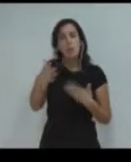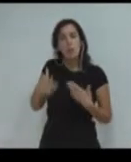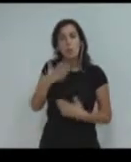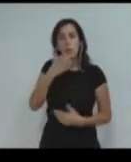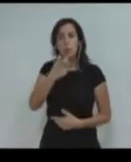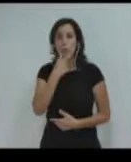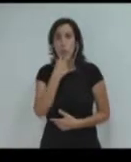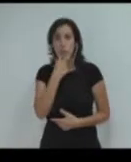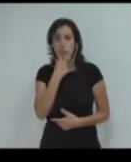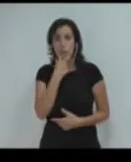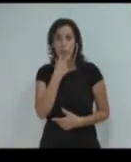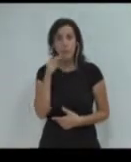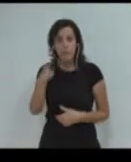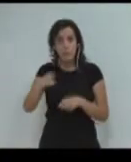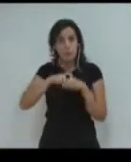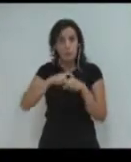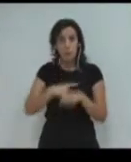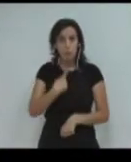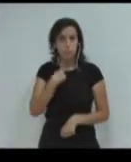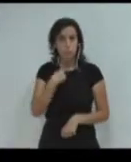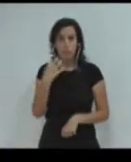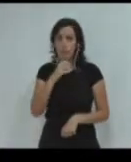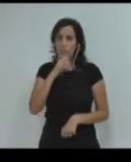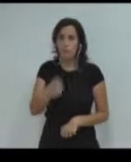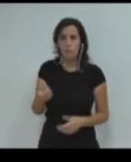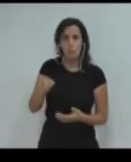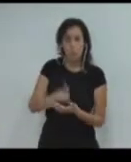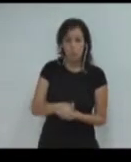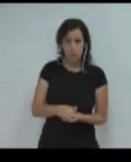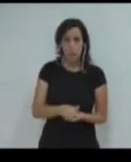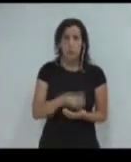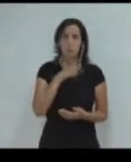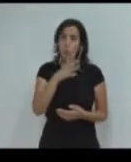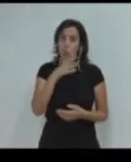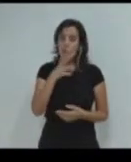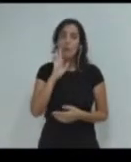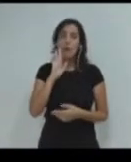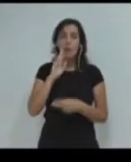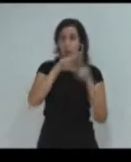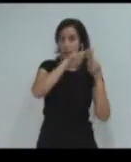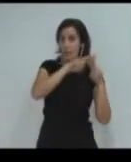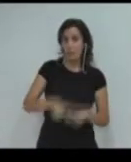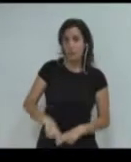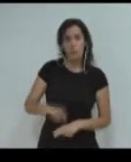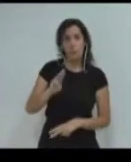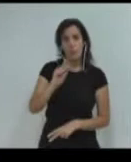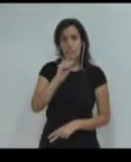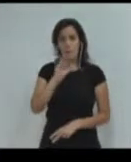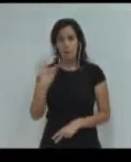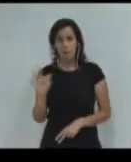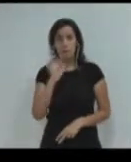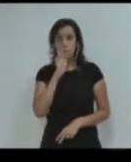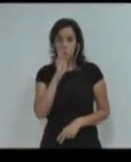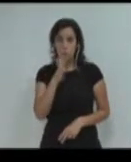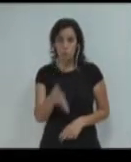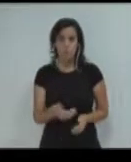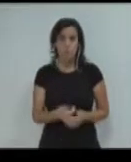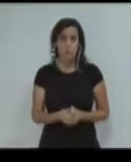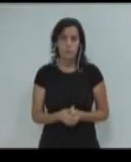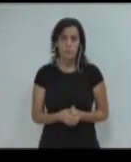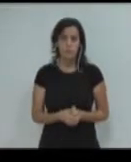inglés. Entonces, por ejemplo, esa propiedad la pierde. Entonces, de ahí la revisión. del PDF, porque ahí ya,